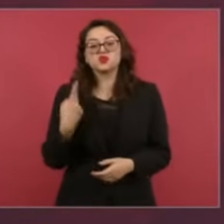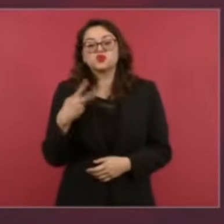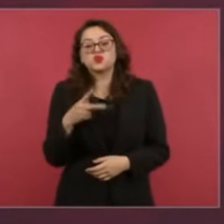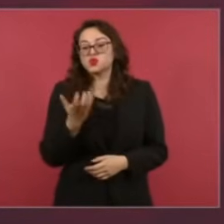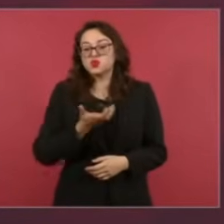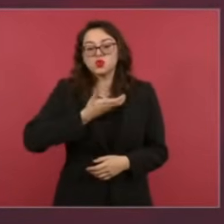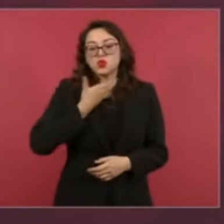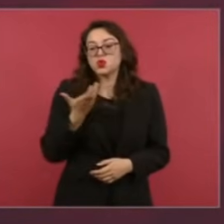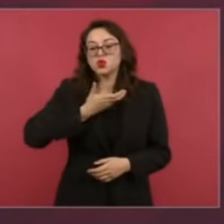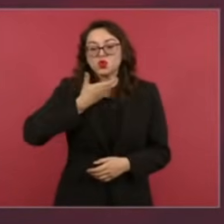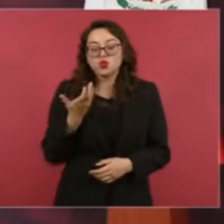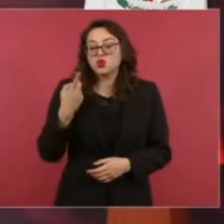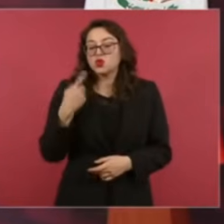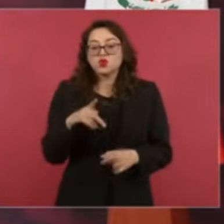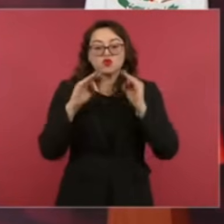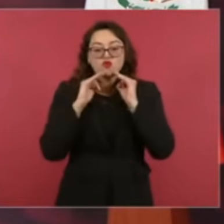un tiempo de Acapulco.